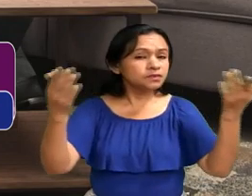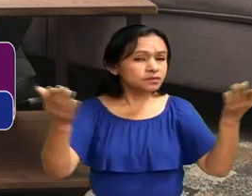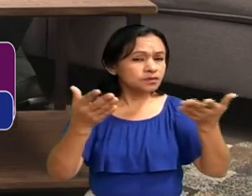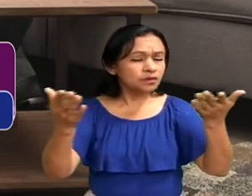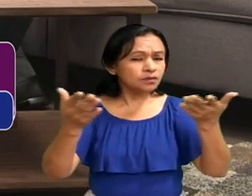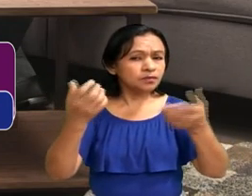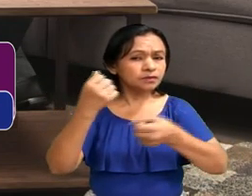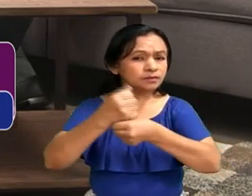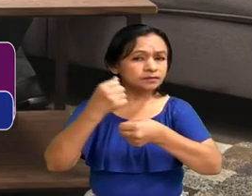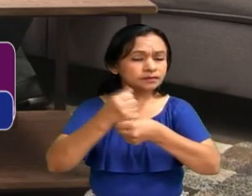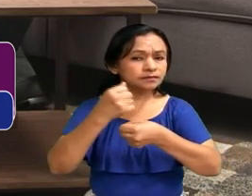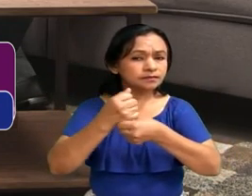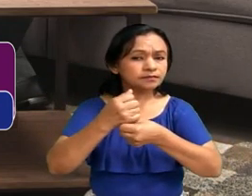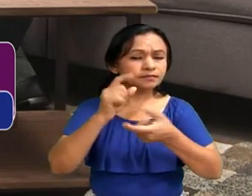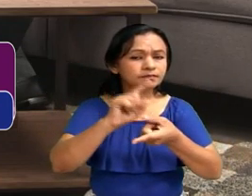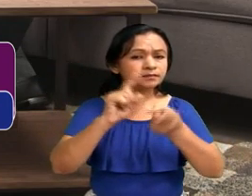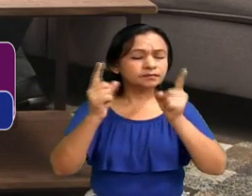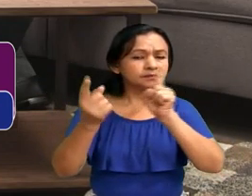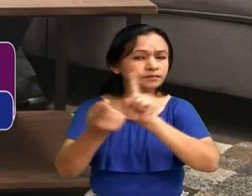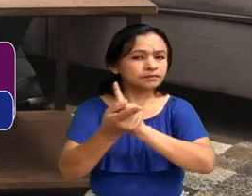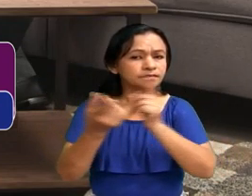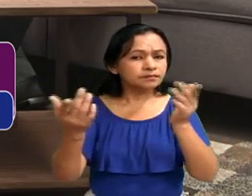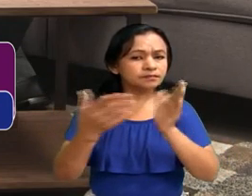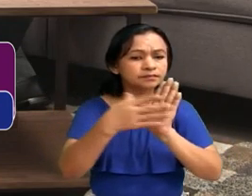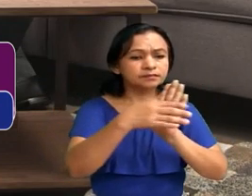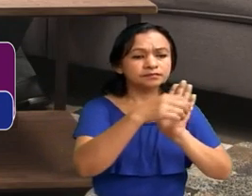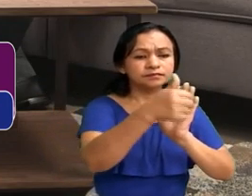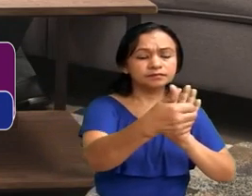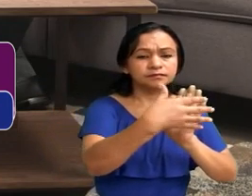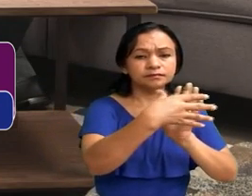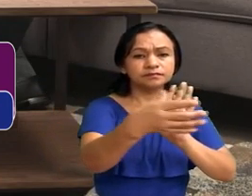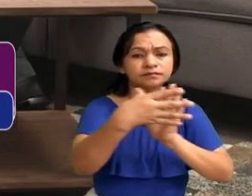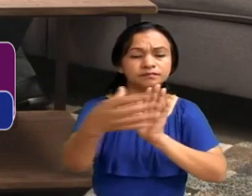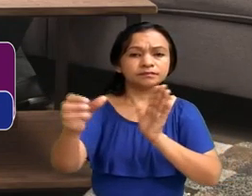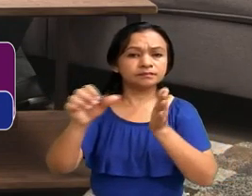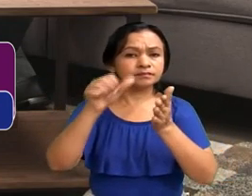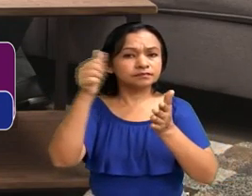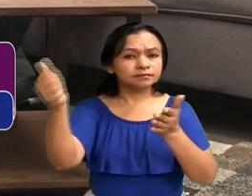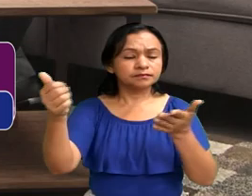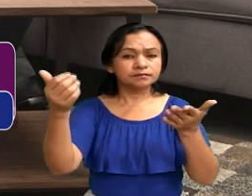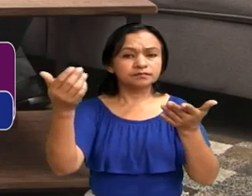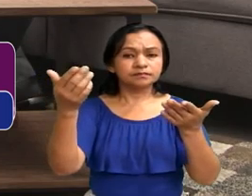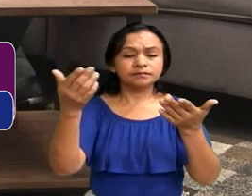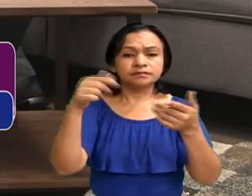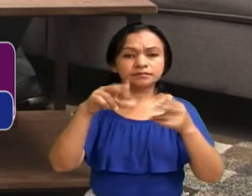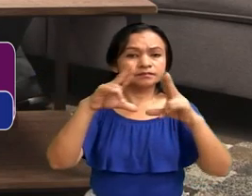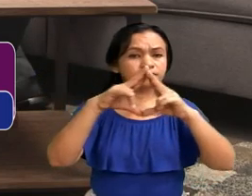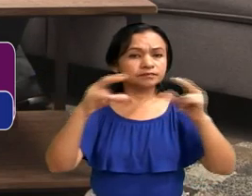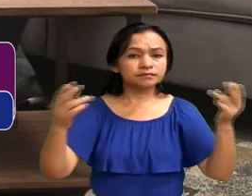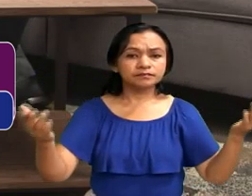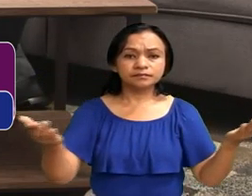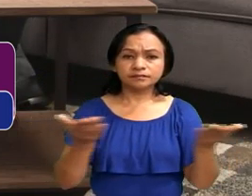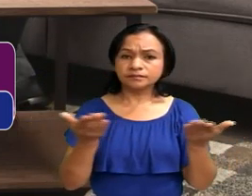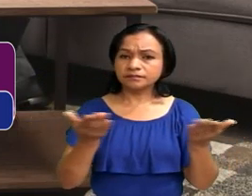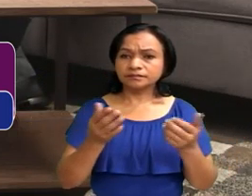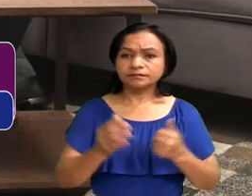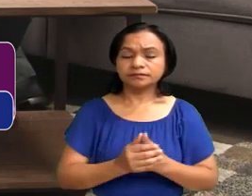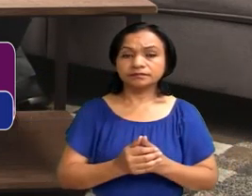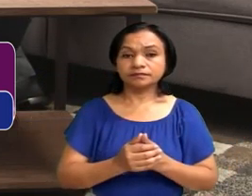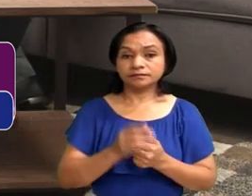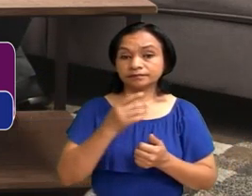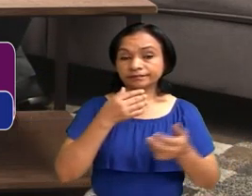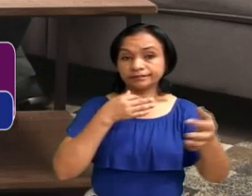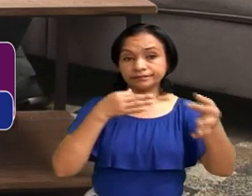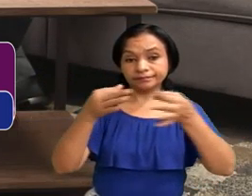principio esa planta y cómo se transmite todo esto a otro, cómo se replica en otros sitios de nuestro país? Te mencionaba que